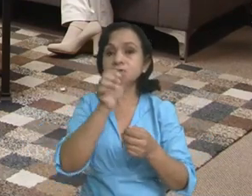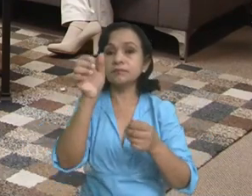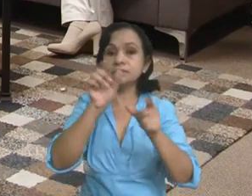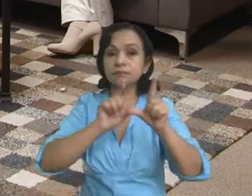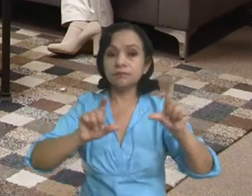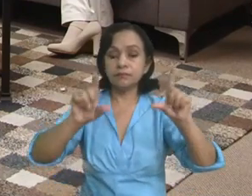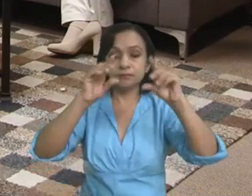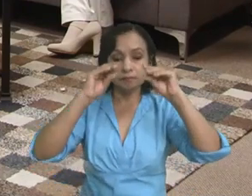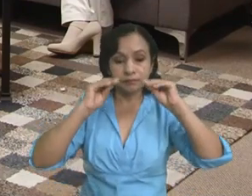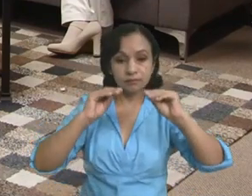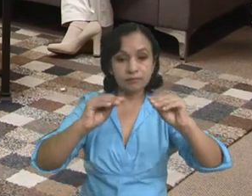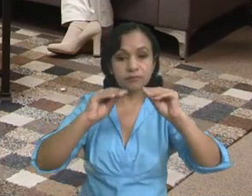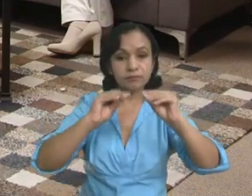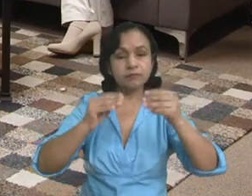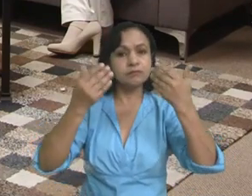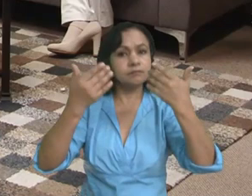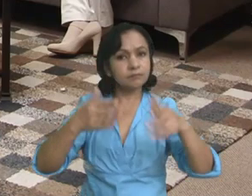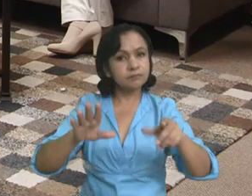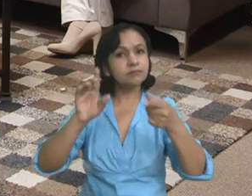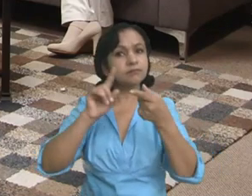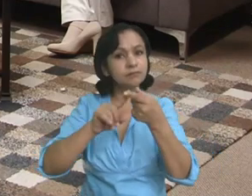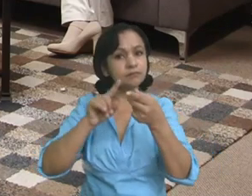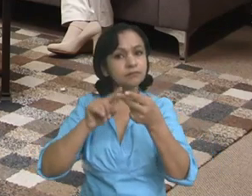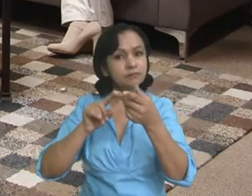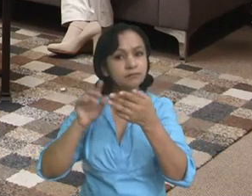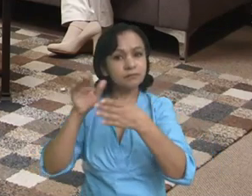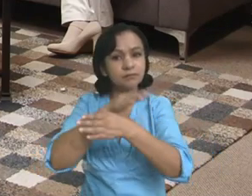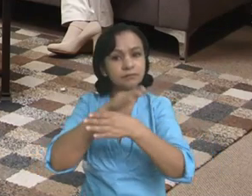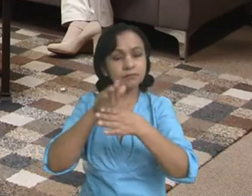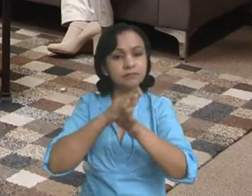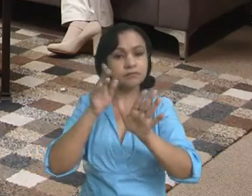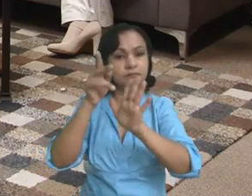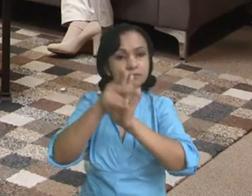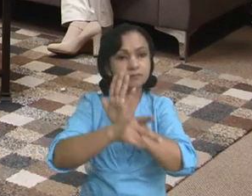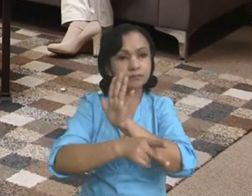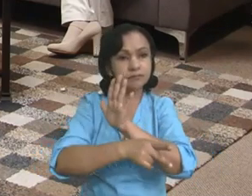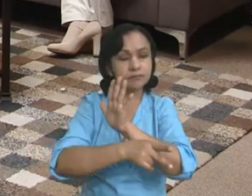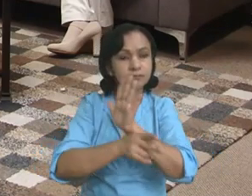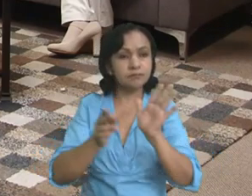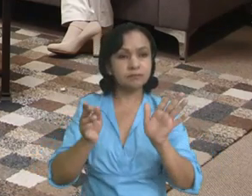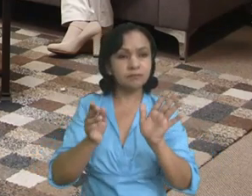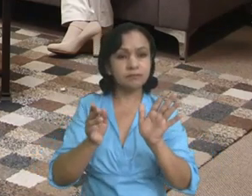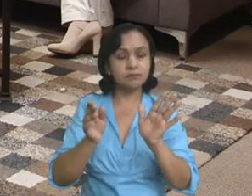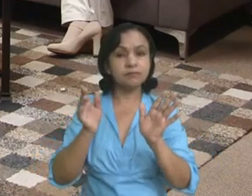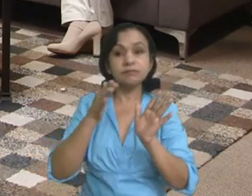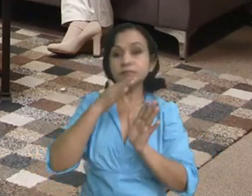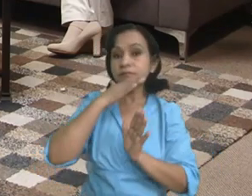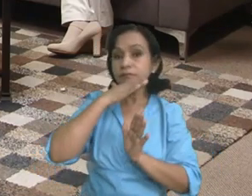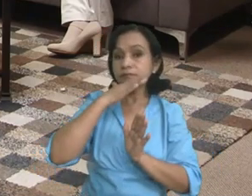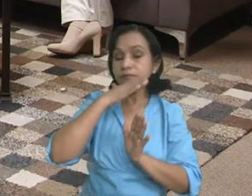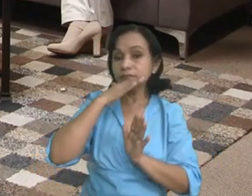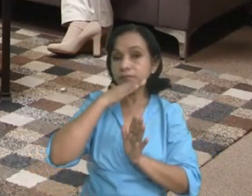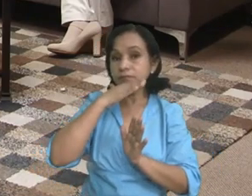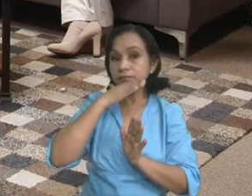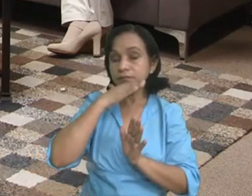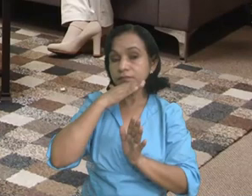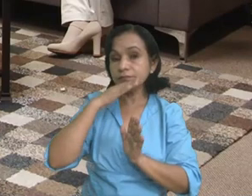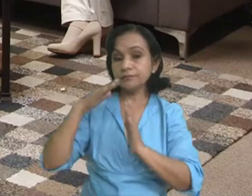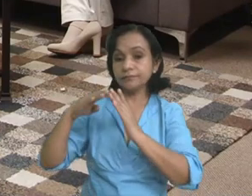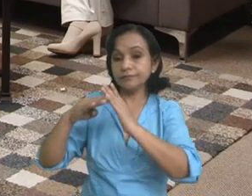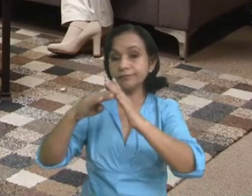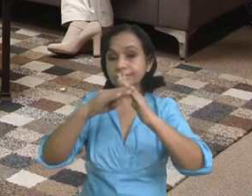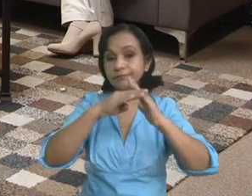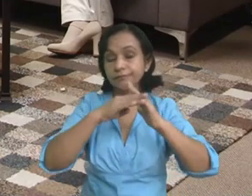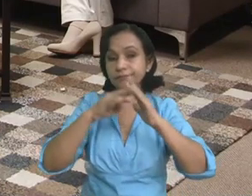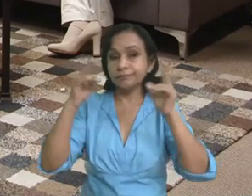en la educación, por ejemplo, cómo se vinculan con otros países. Y le hago esta pregunta a partir de la complejidad que implica por lo del bloqueo